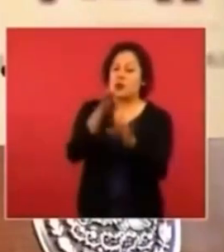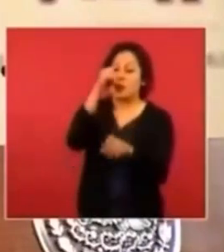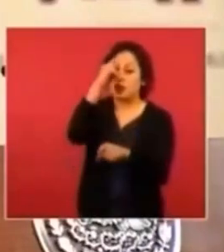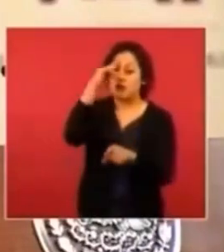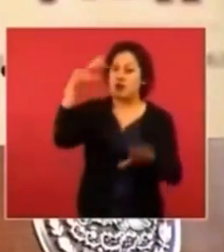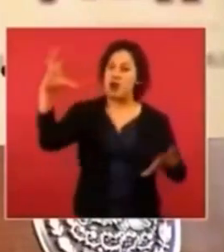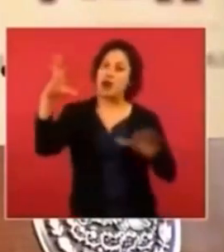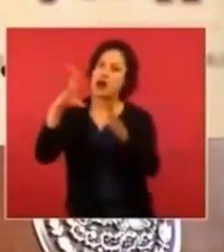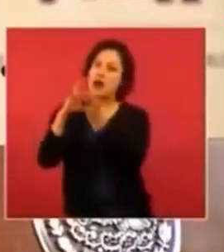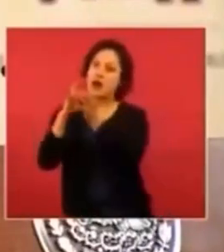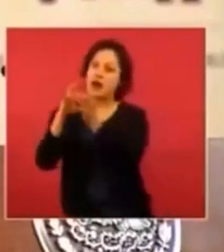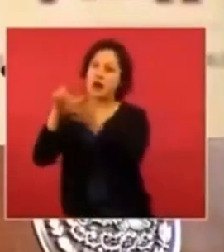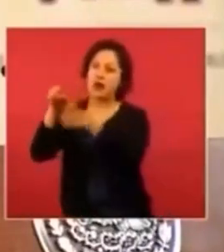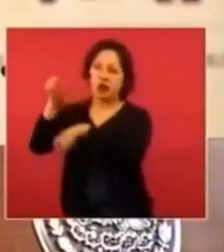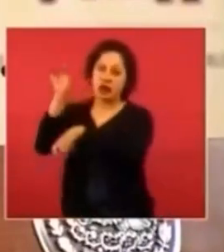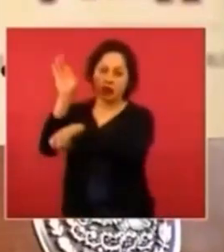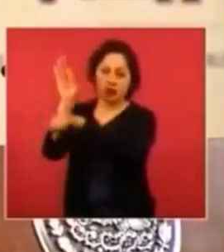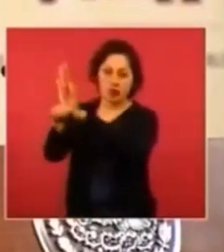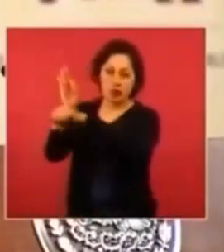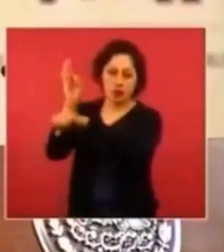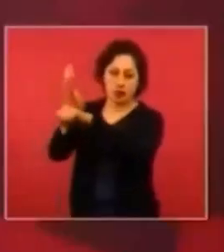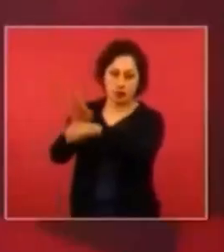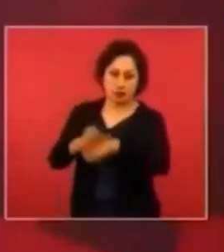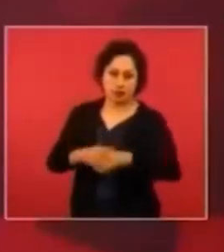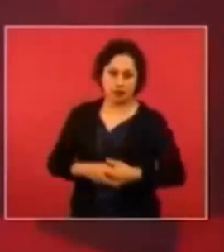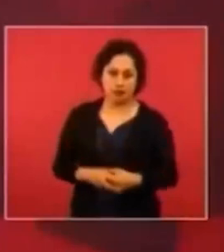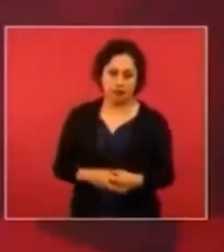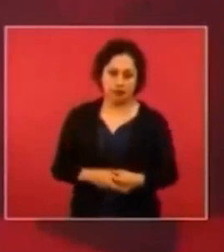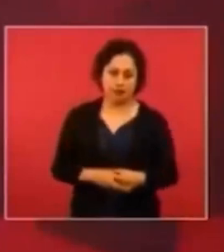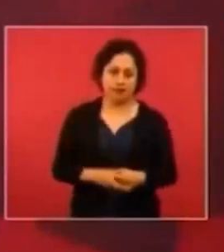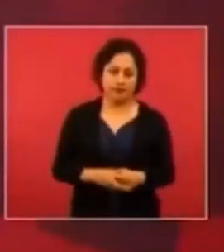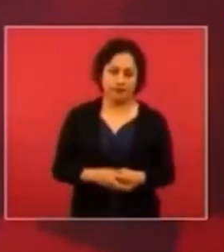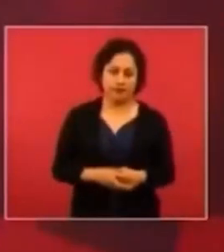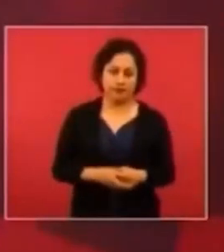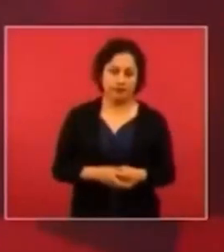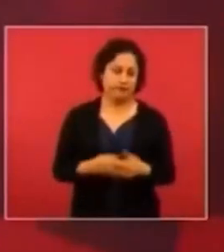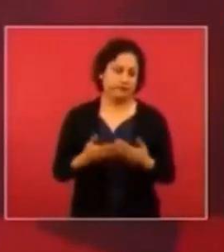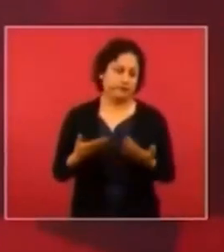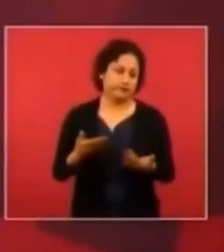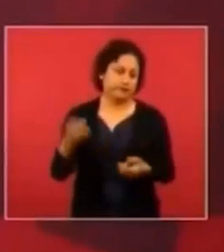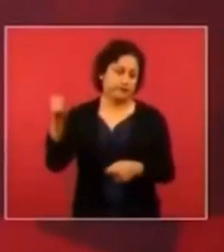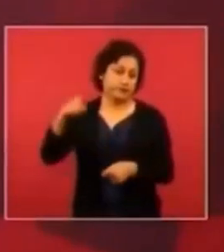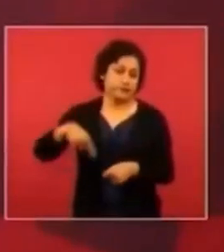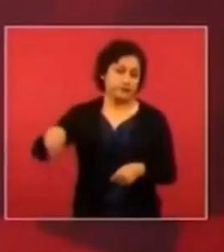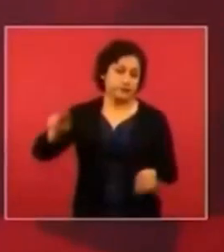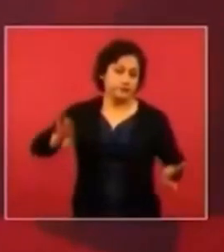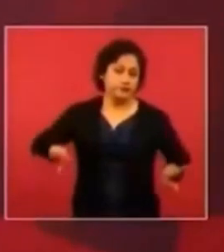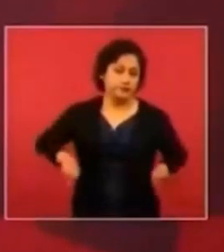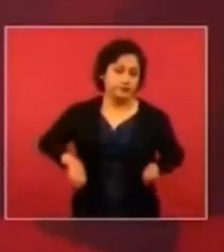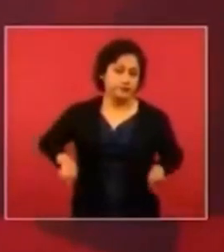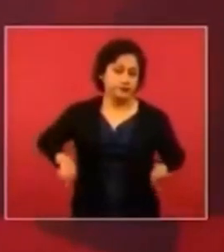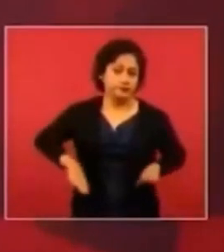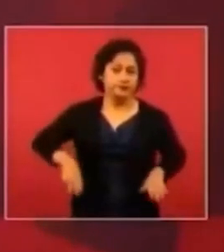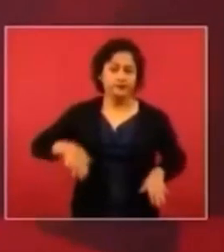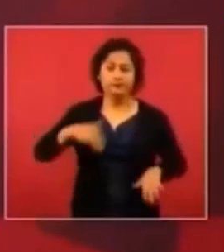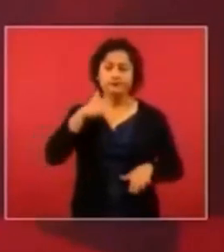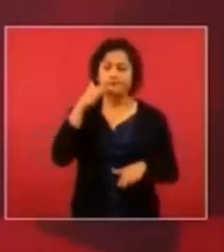corrupto, que le hizo mucho daño al pueblo de México y a la nación.